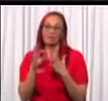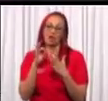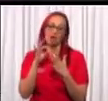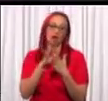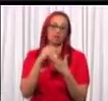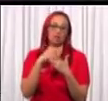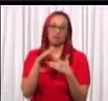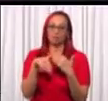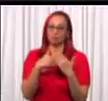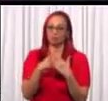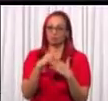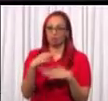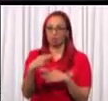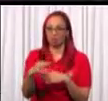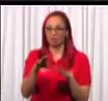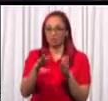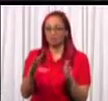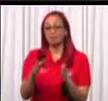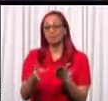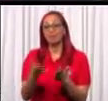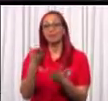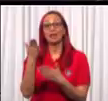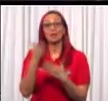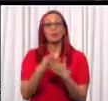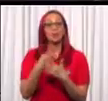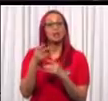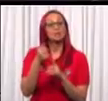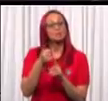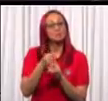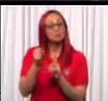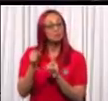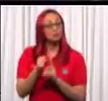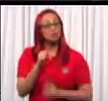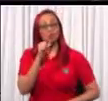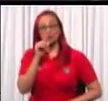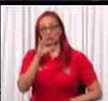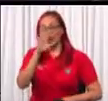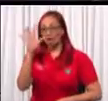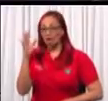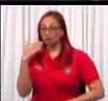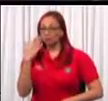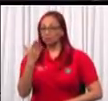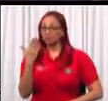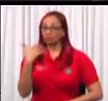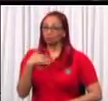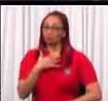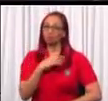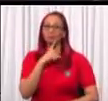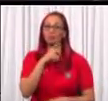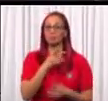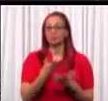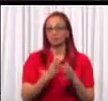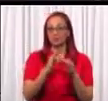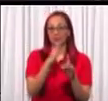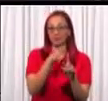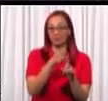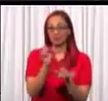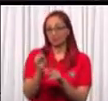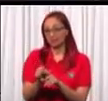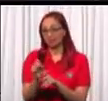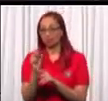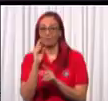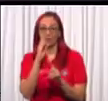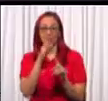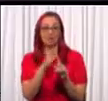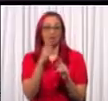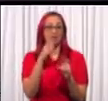días, pero tal vez algunas de estas situaciones, si no se aclaran y no llegan a buen puerto, realmente nos van a afectar, realmente va a hacer falta el arroz